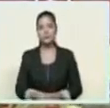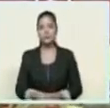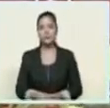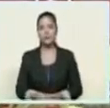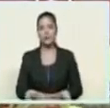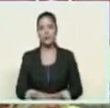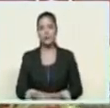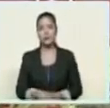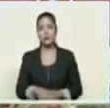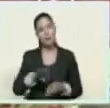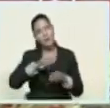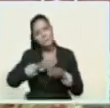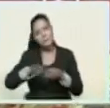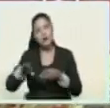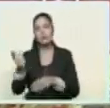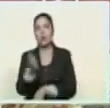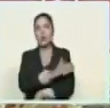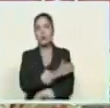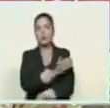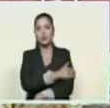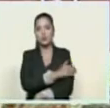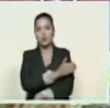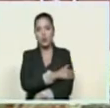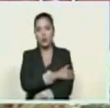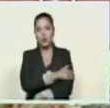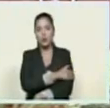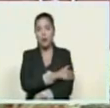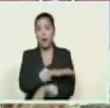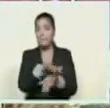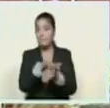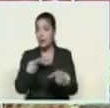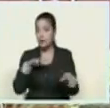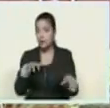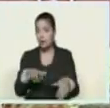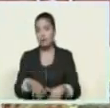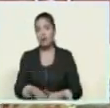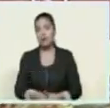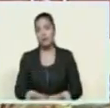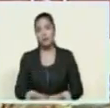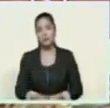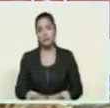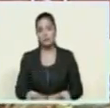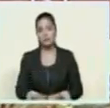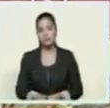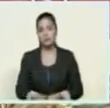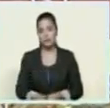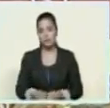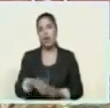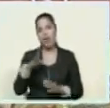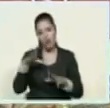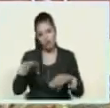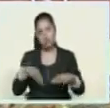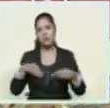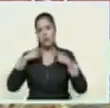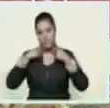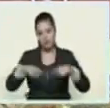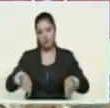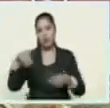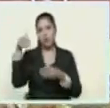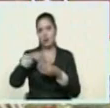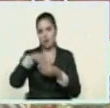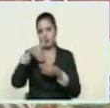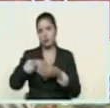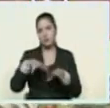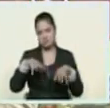una parte de la oposición mayoritaria reconocen que perdieron las